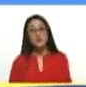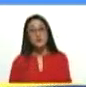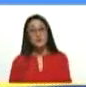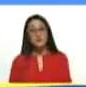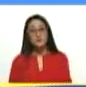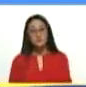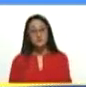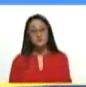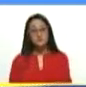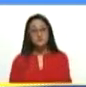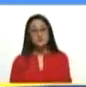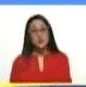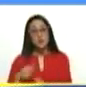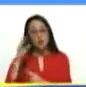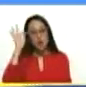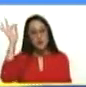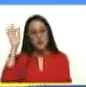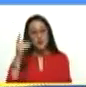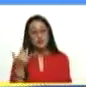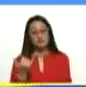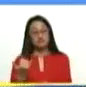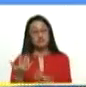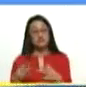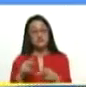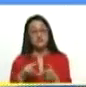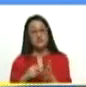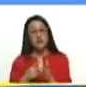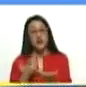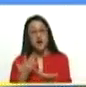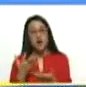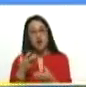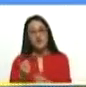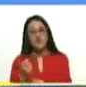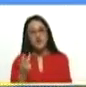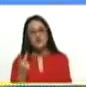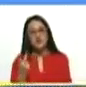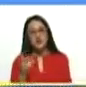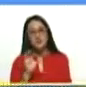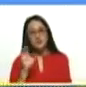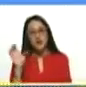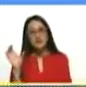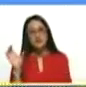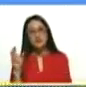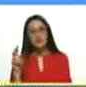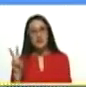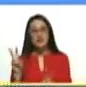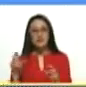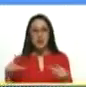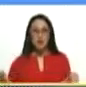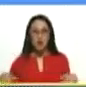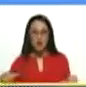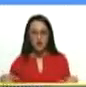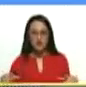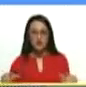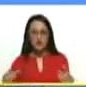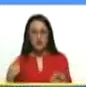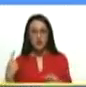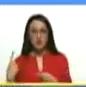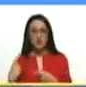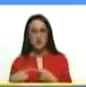Creo que hemos venido creando las condiciones de confianza mutua, las condiciones logísticas, y las